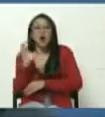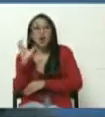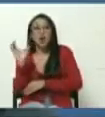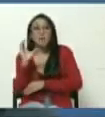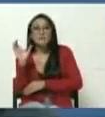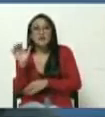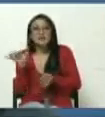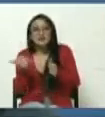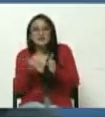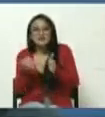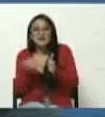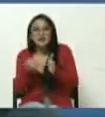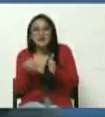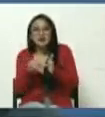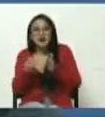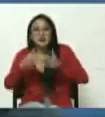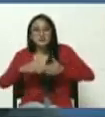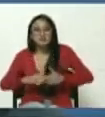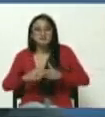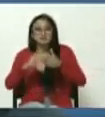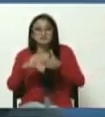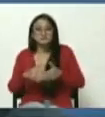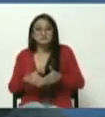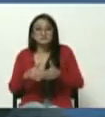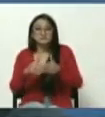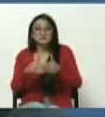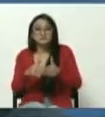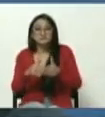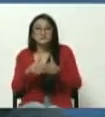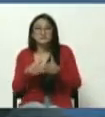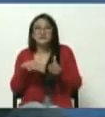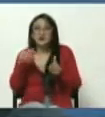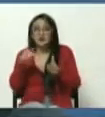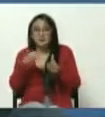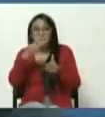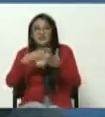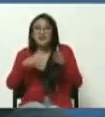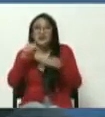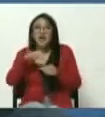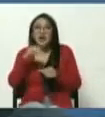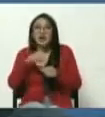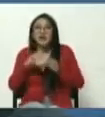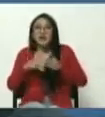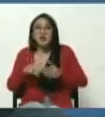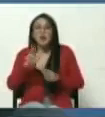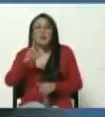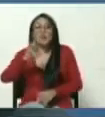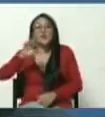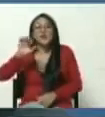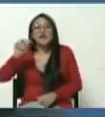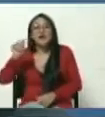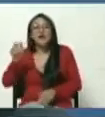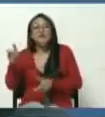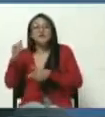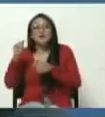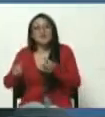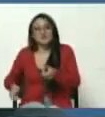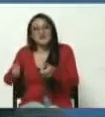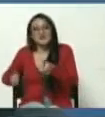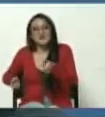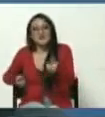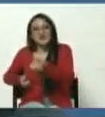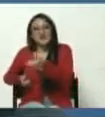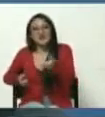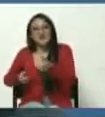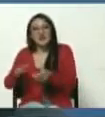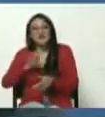cerca, con buque y a bordo lleva materia prima, urea y fertilizantes